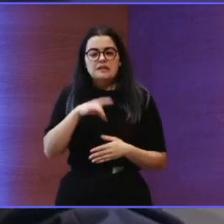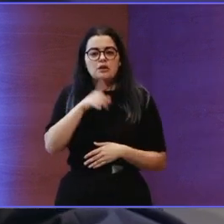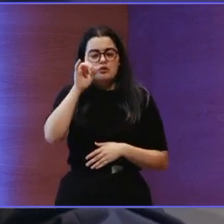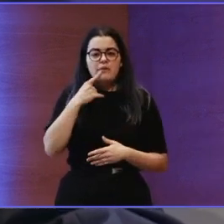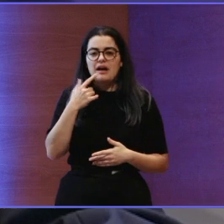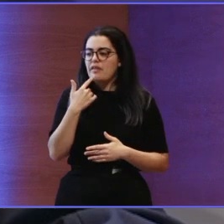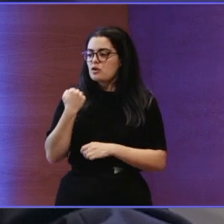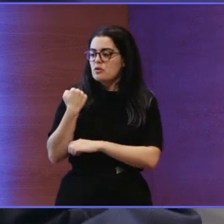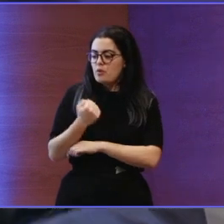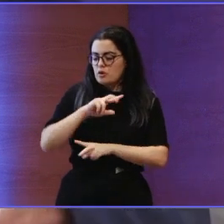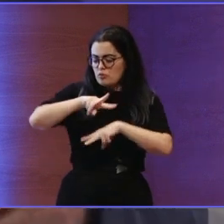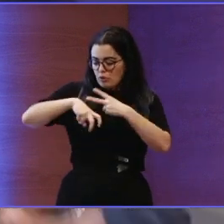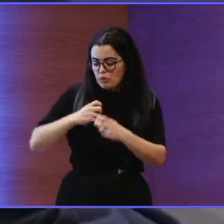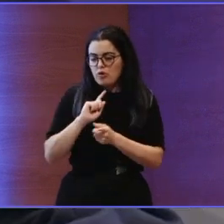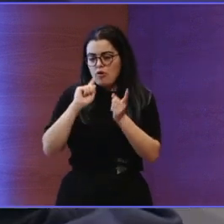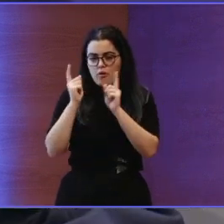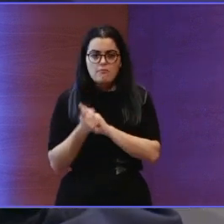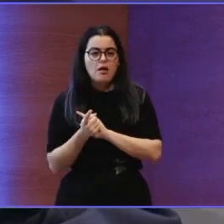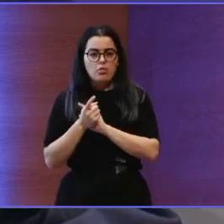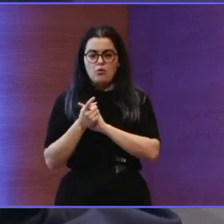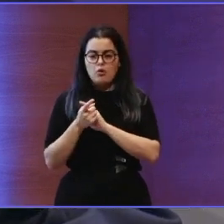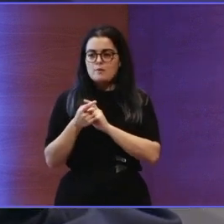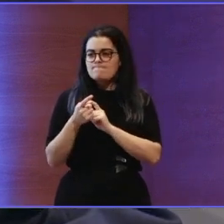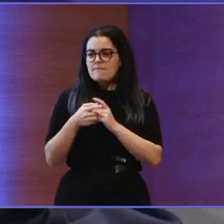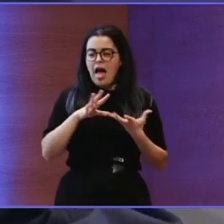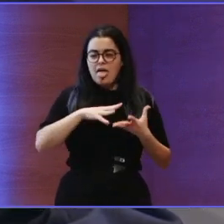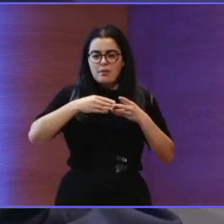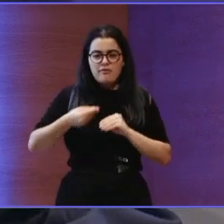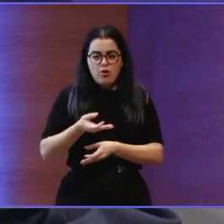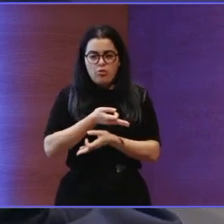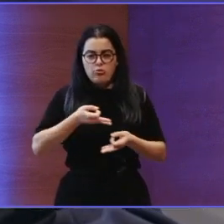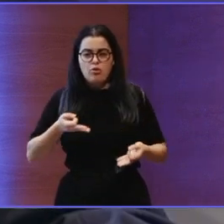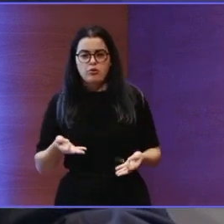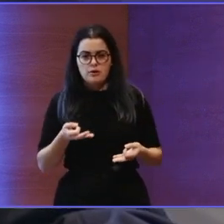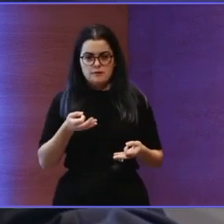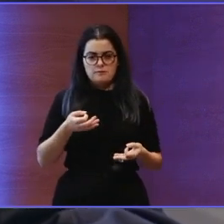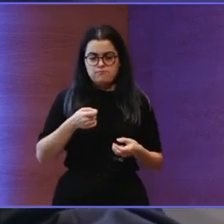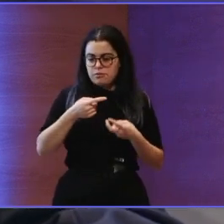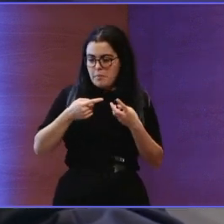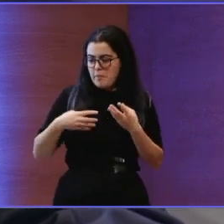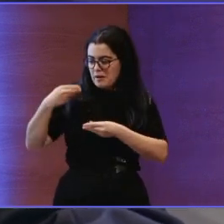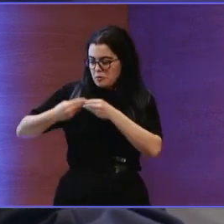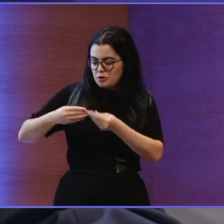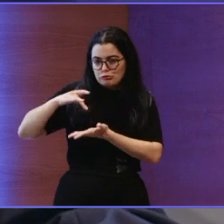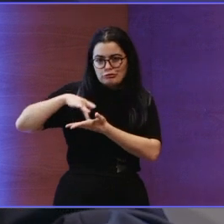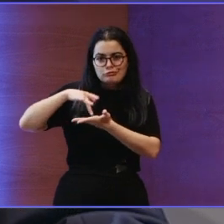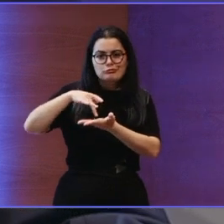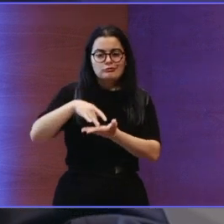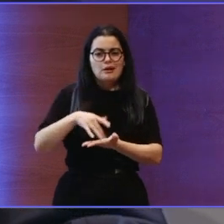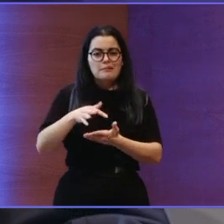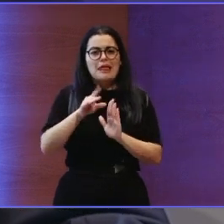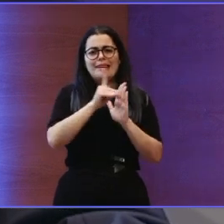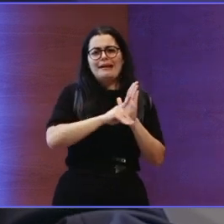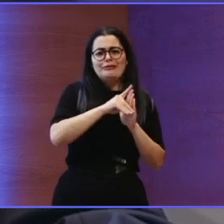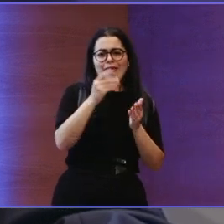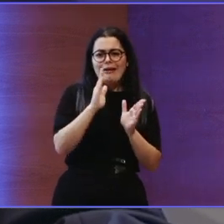apoyos que hemos reconvertido eh con las adecuaciones adaptaciones del decreto